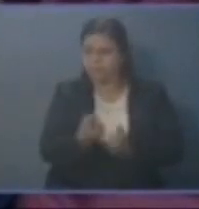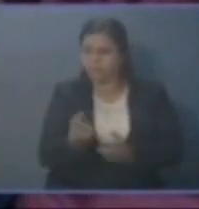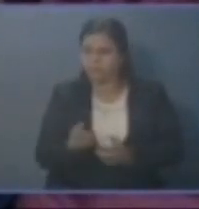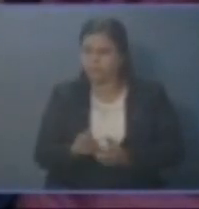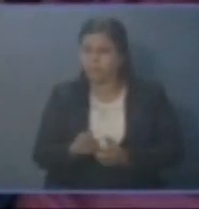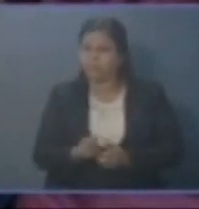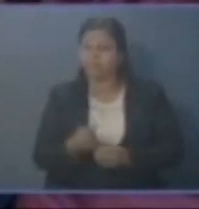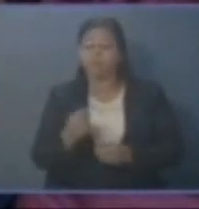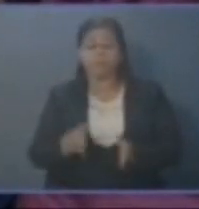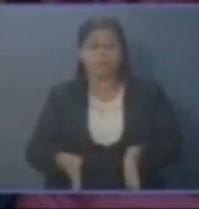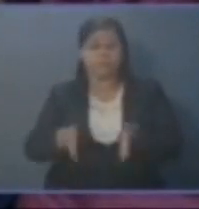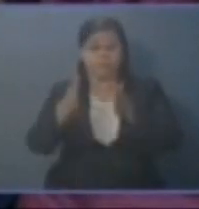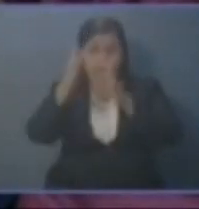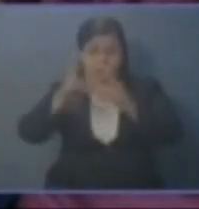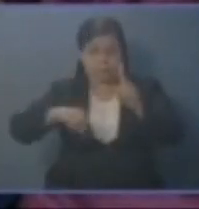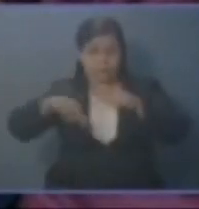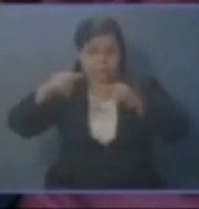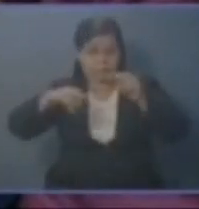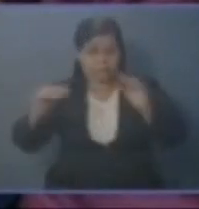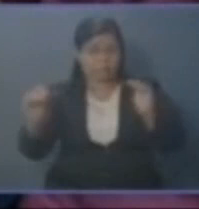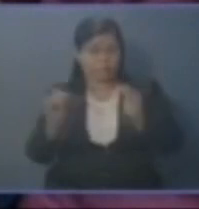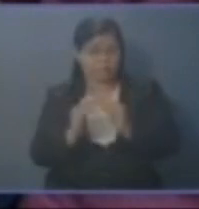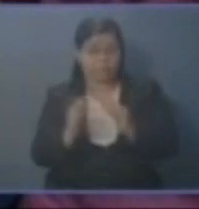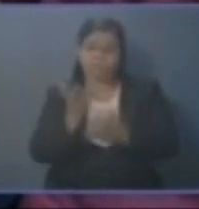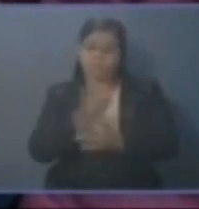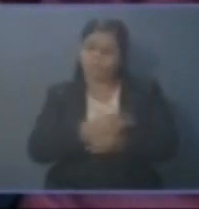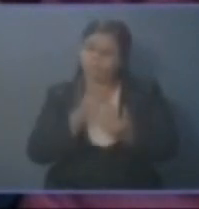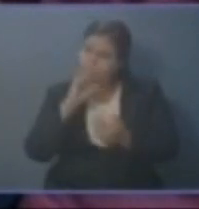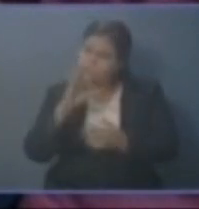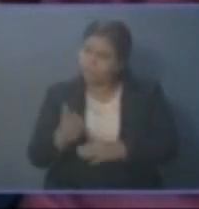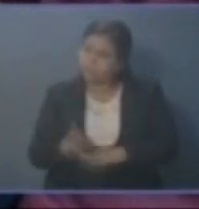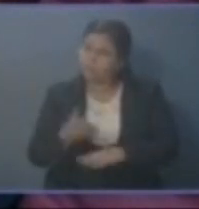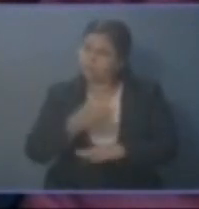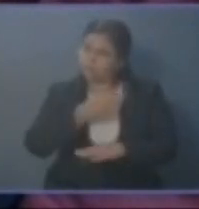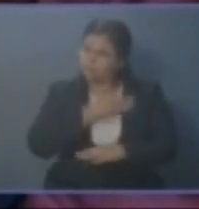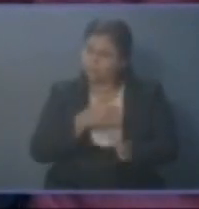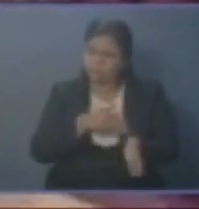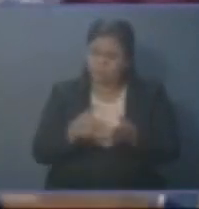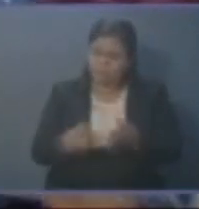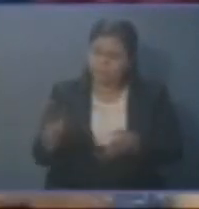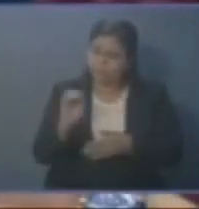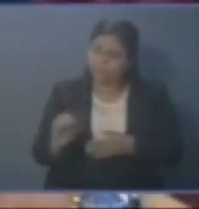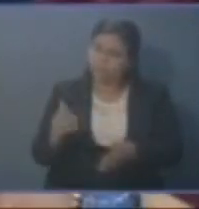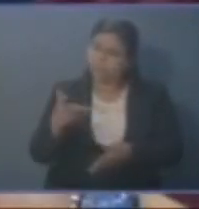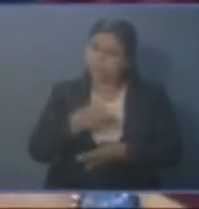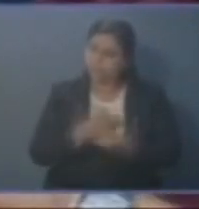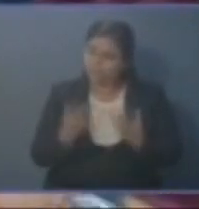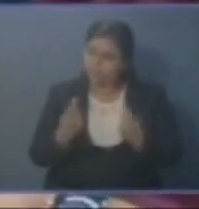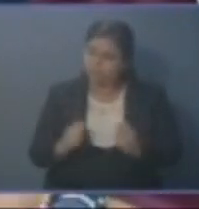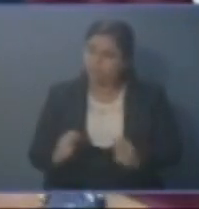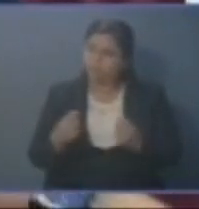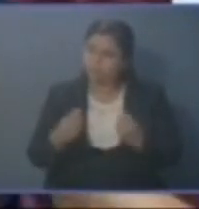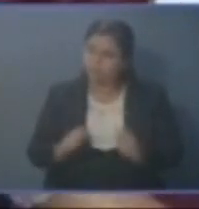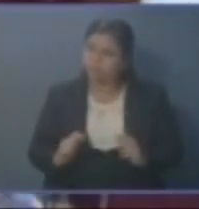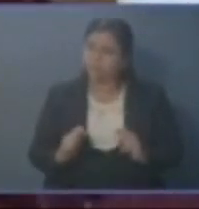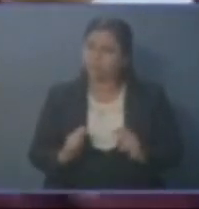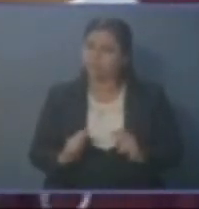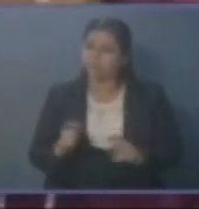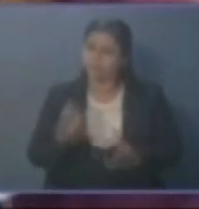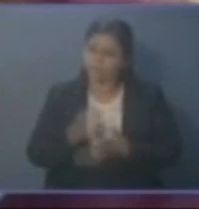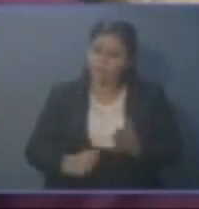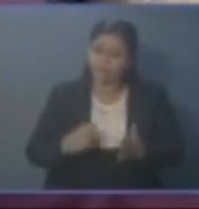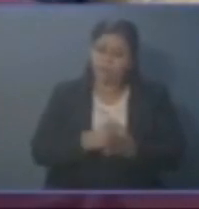área de infraestructura también, porque hemos insistido desde enero, hemos insistido en que